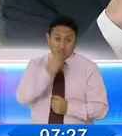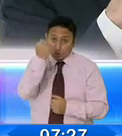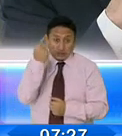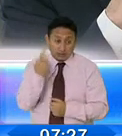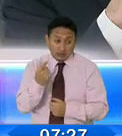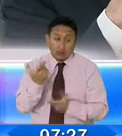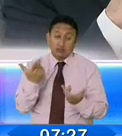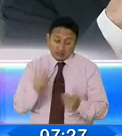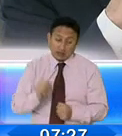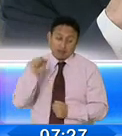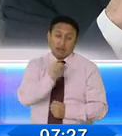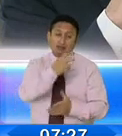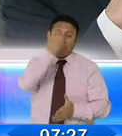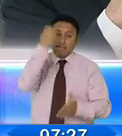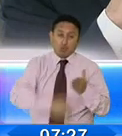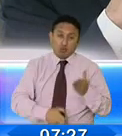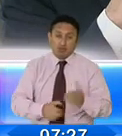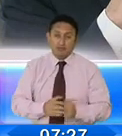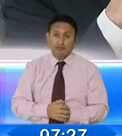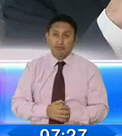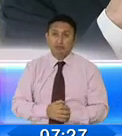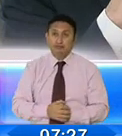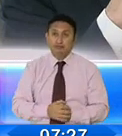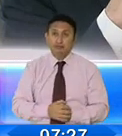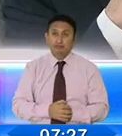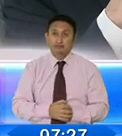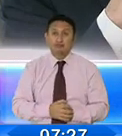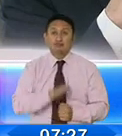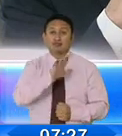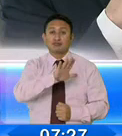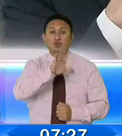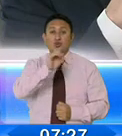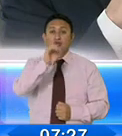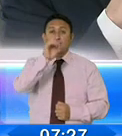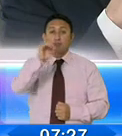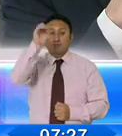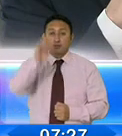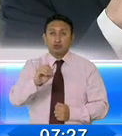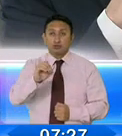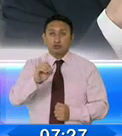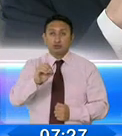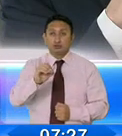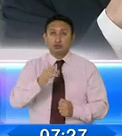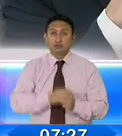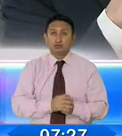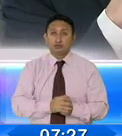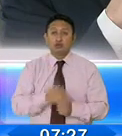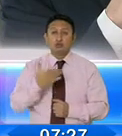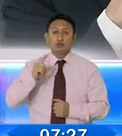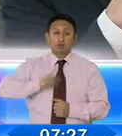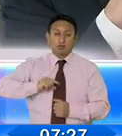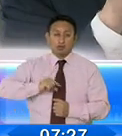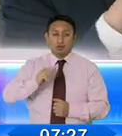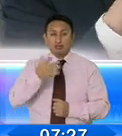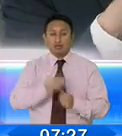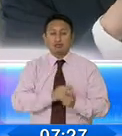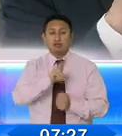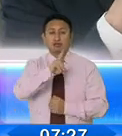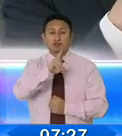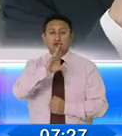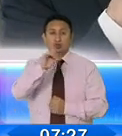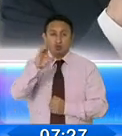nuestras instituciones de control, lo haremos desde el 50% de un salario básico.